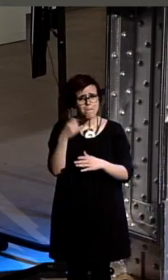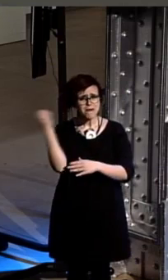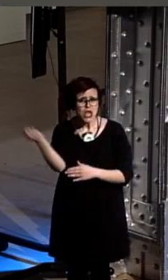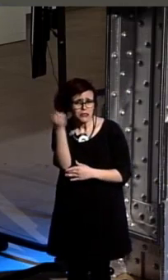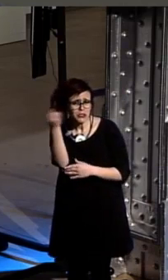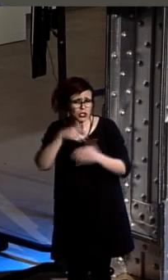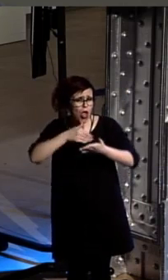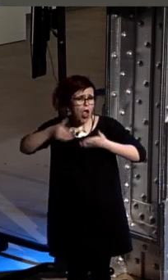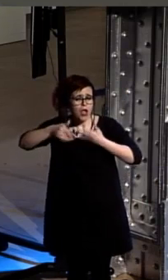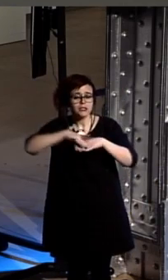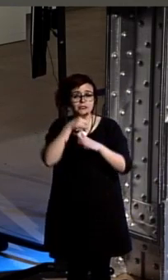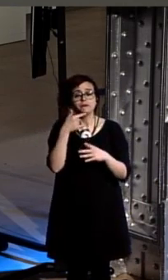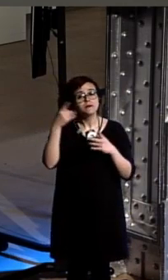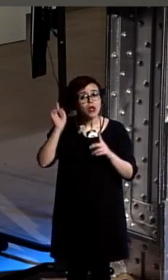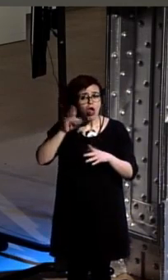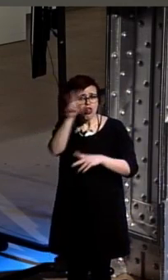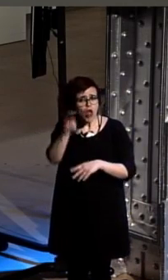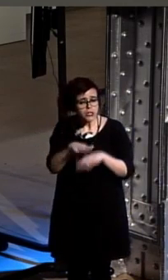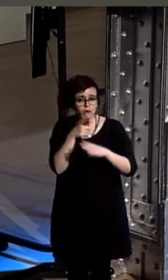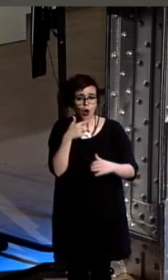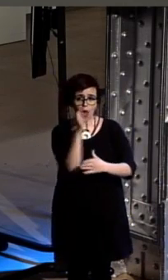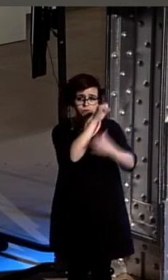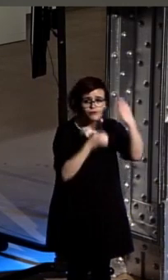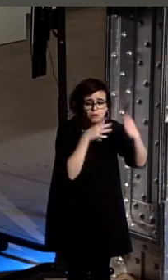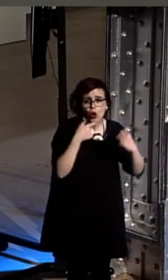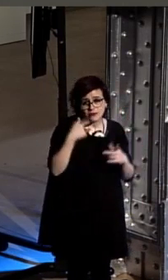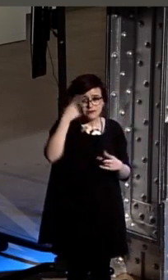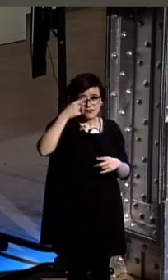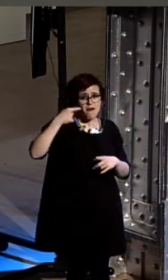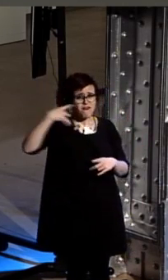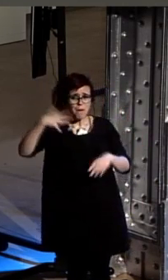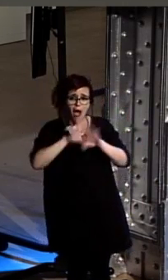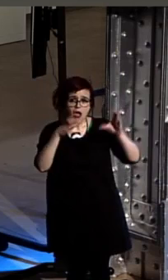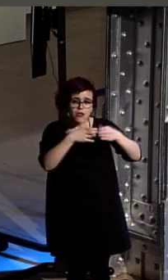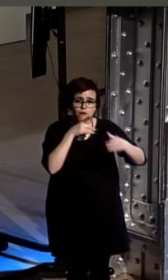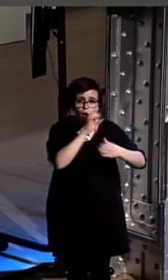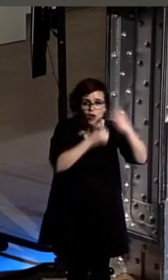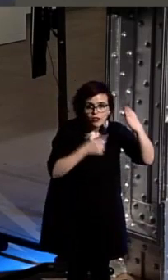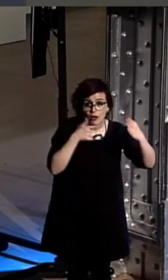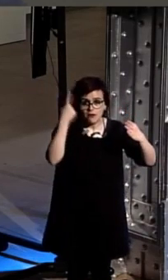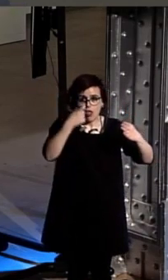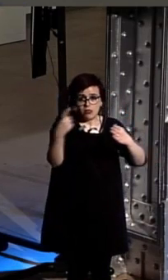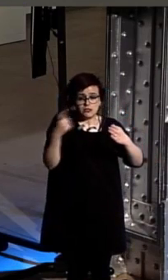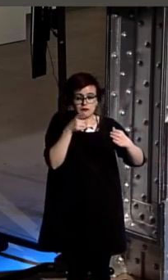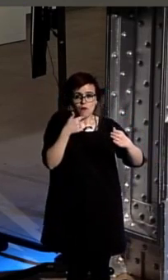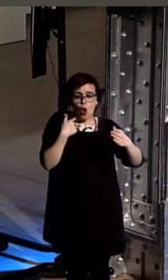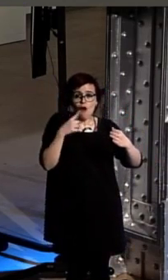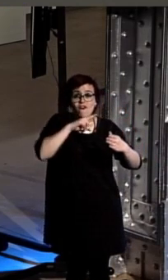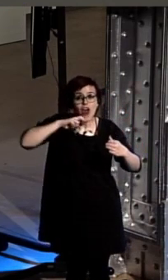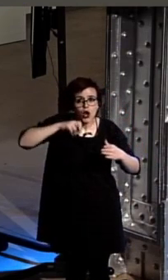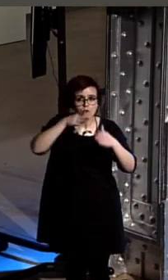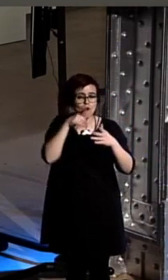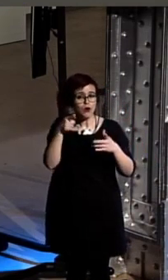estos jugadores, especialmente en el básquet, cuando el concepto de equipo es tan importante, cuando tienes que sacar tanto de